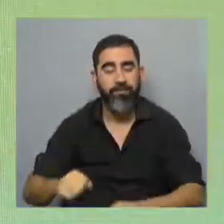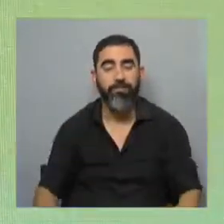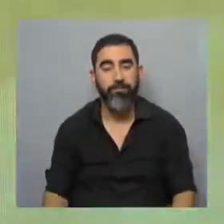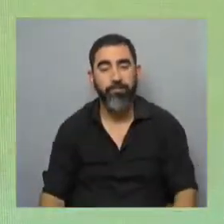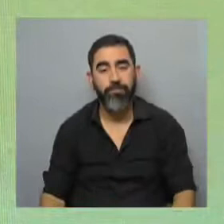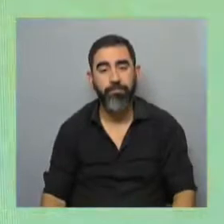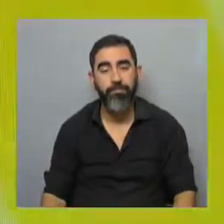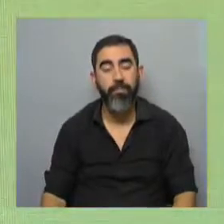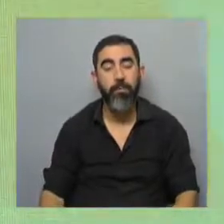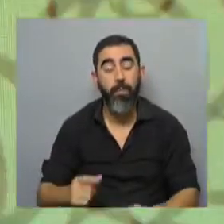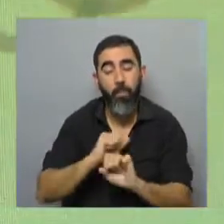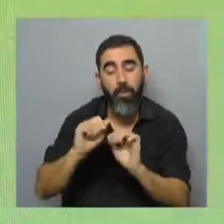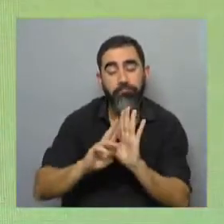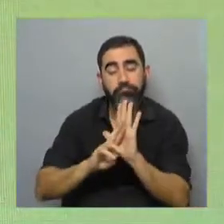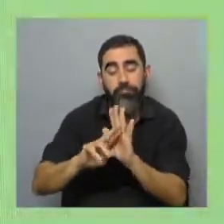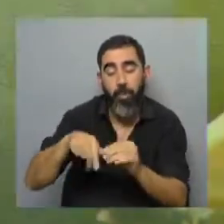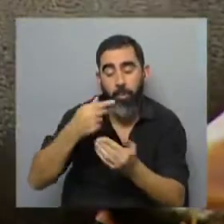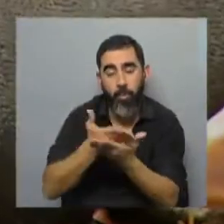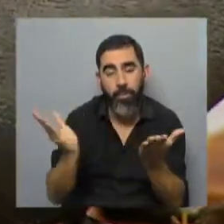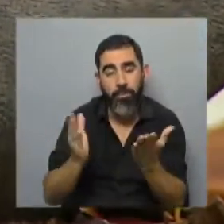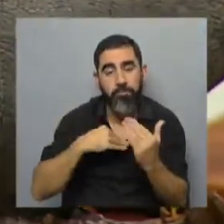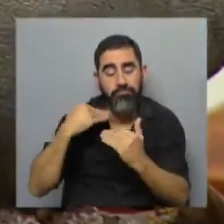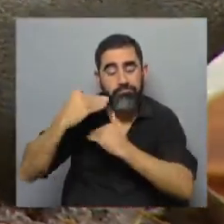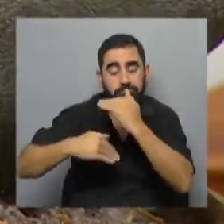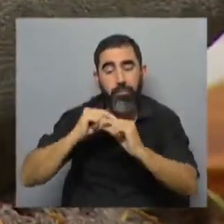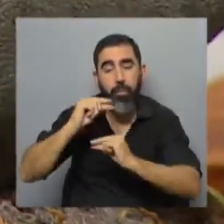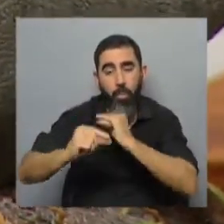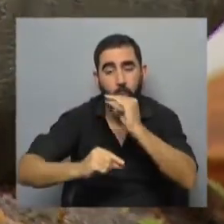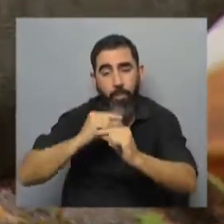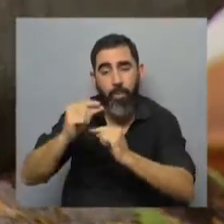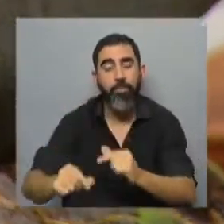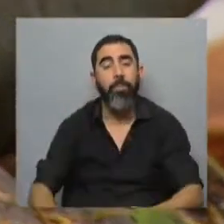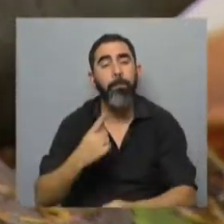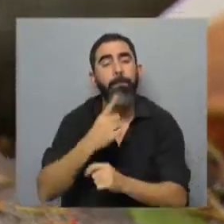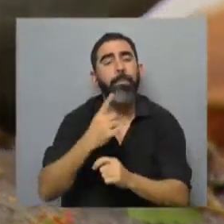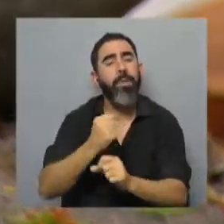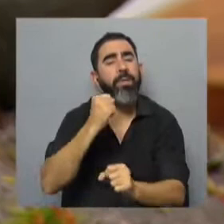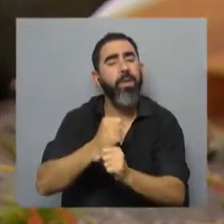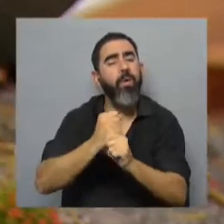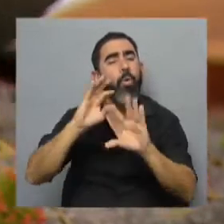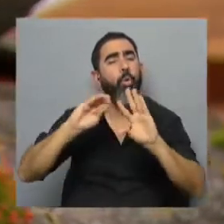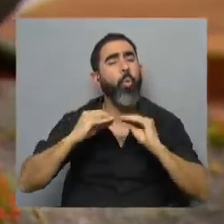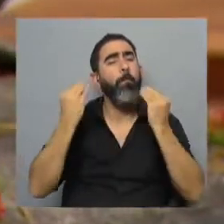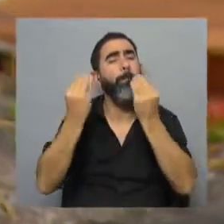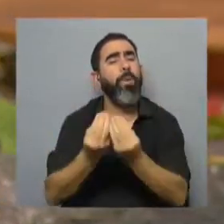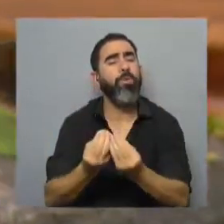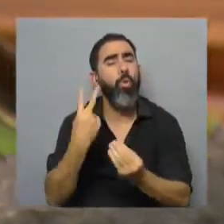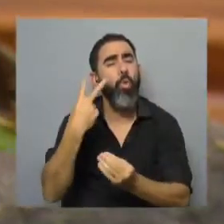las técnicas de escultura para poder representar. Y me fui desarrollando de a poquito. Tu primer trabajo completo, que